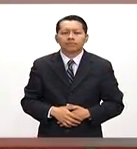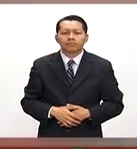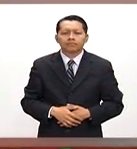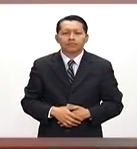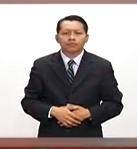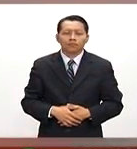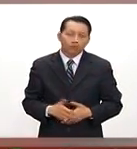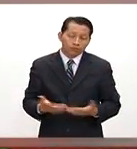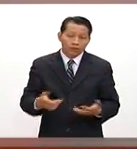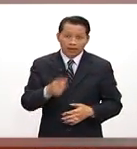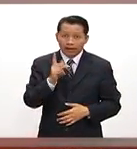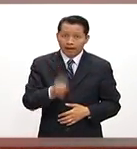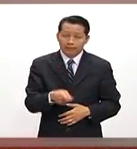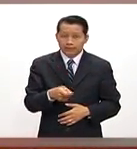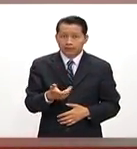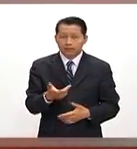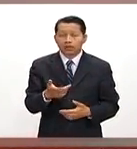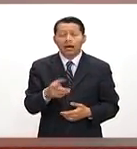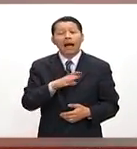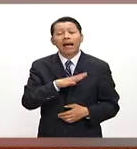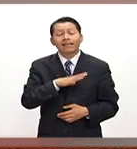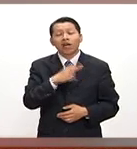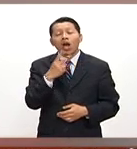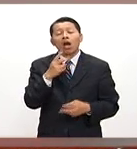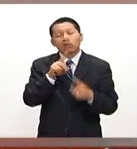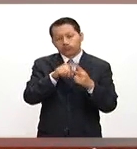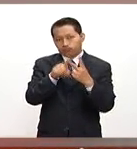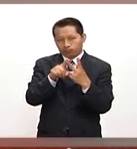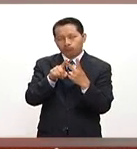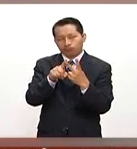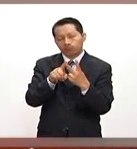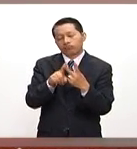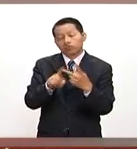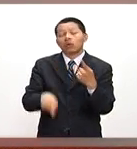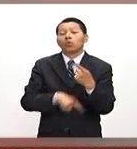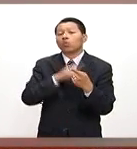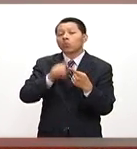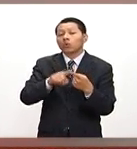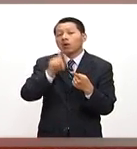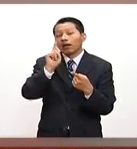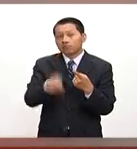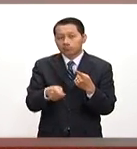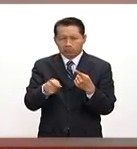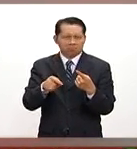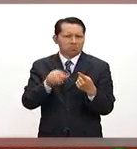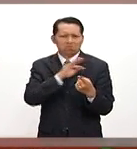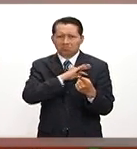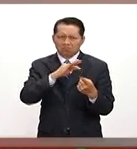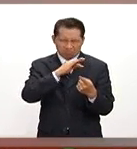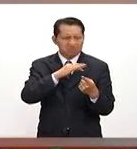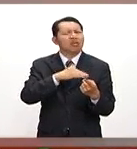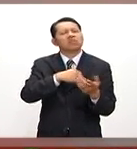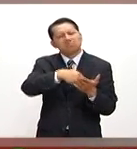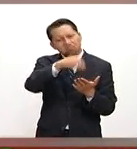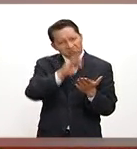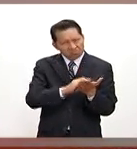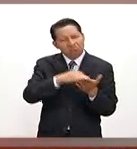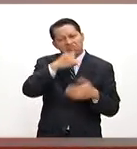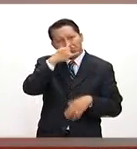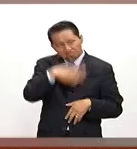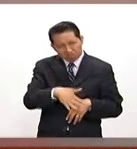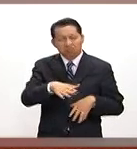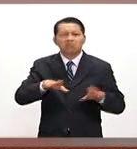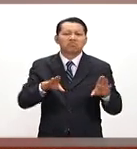Aquí no había más que dos opciones. O francamente la del enfrentamiento, la estridencia, te repito, la